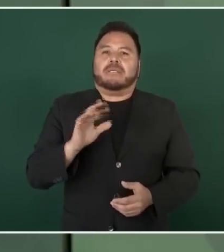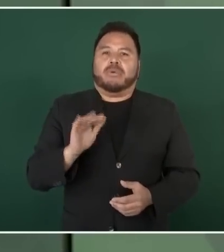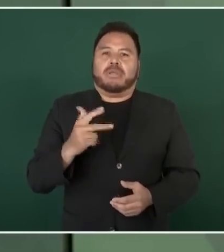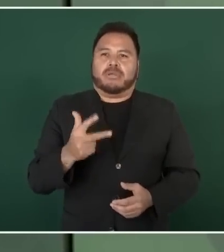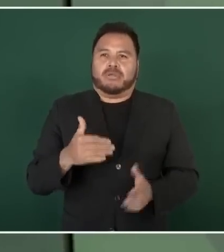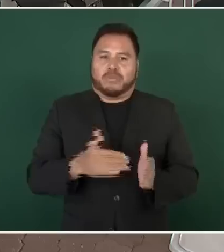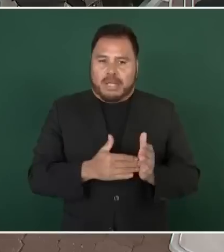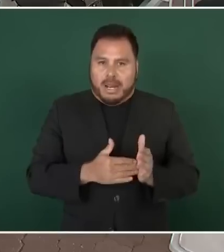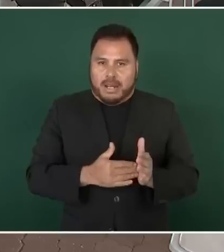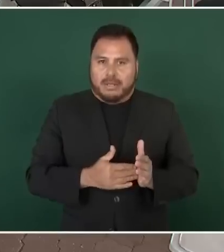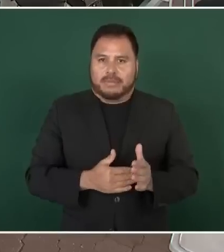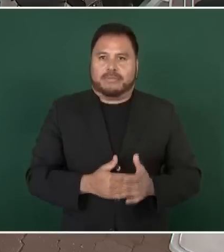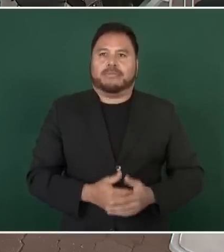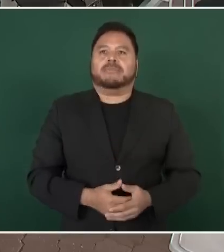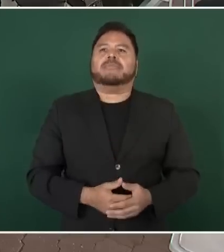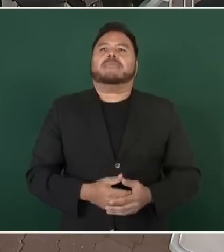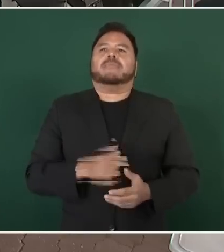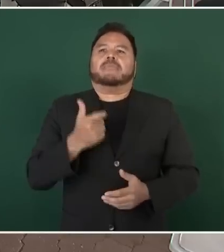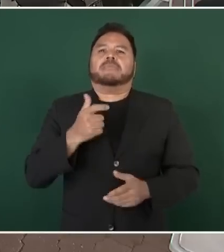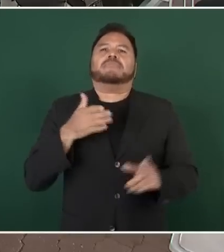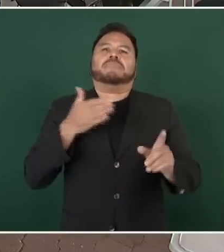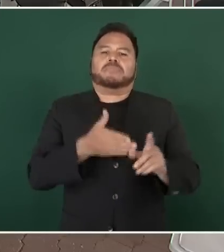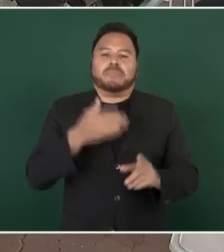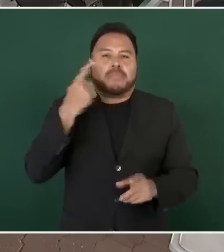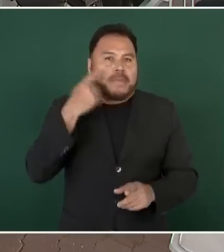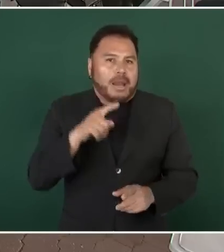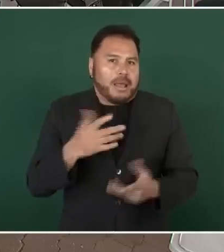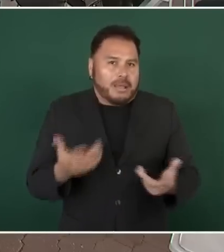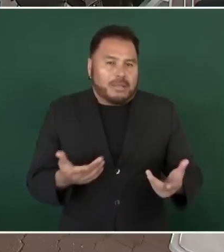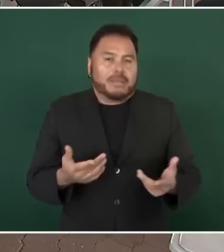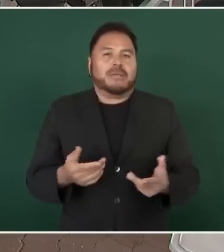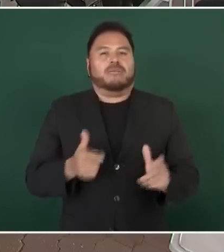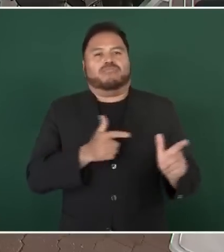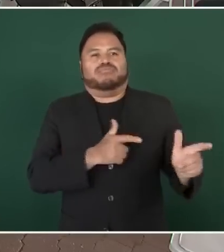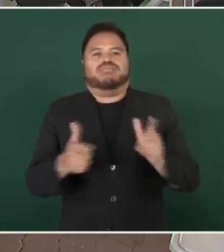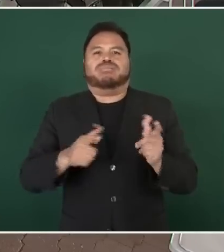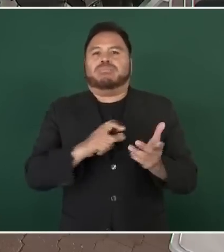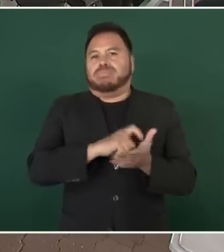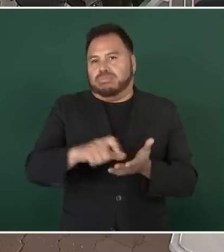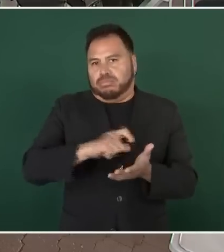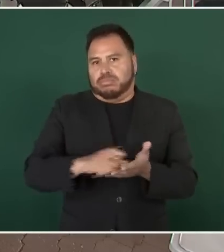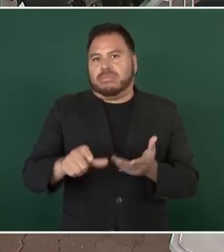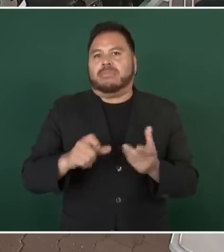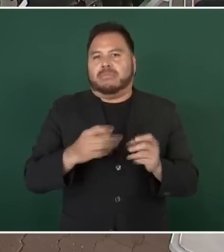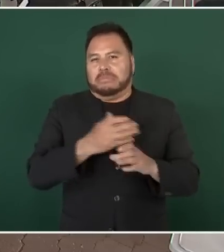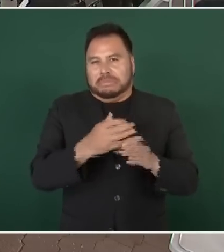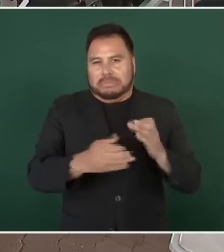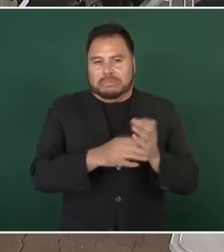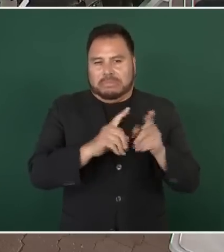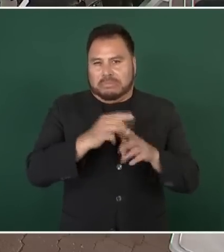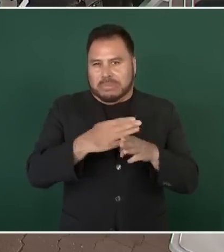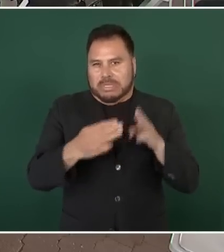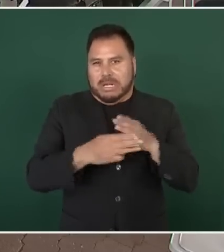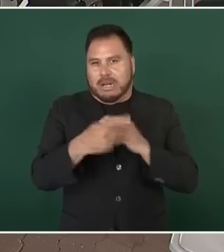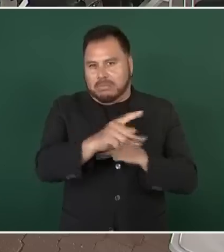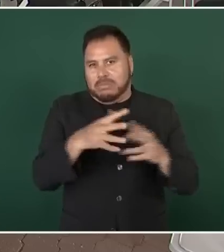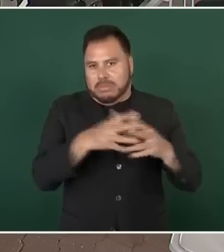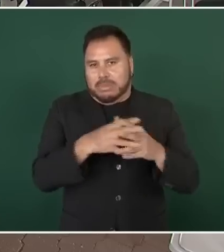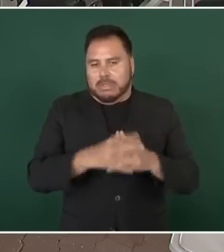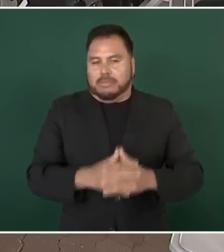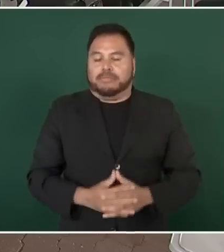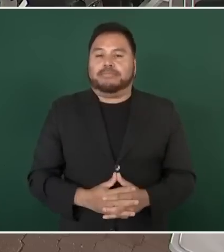358,000 se destinaron a la compra de armas, municiones y equipos. El